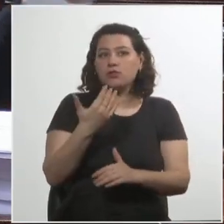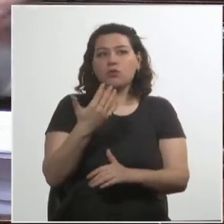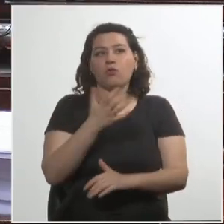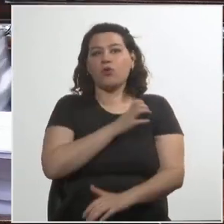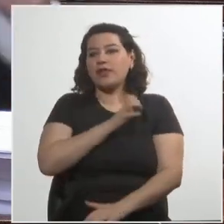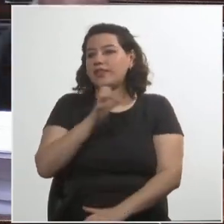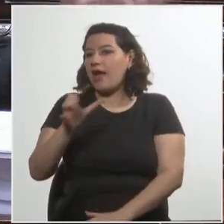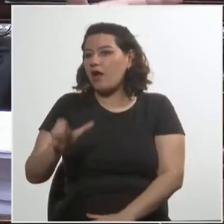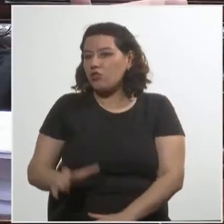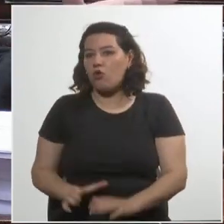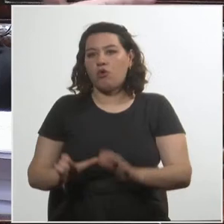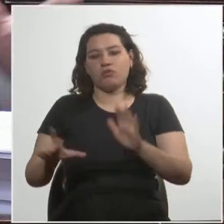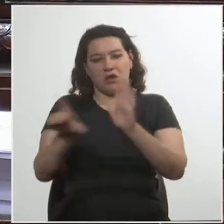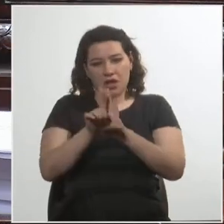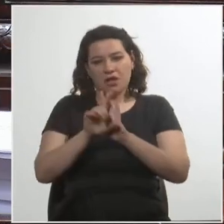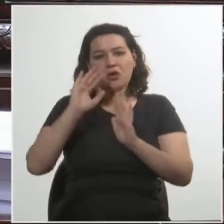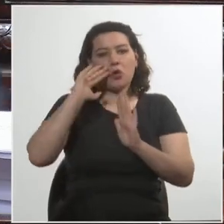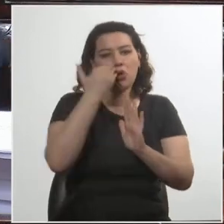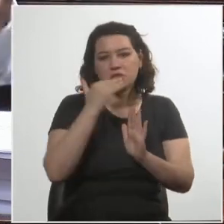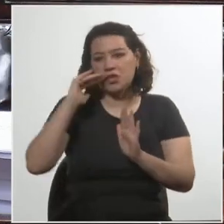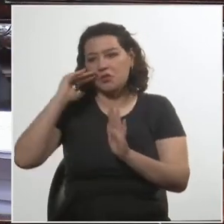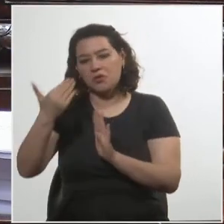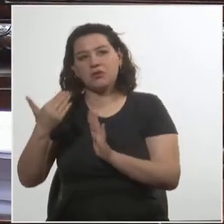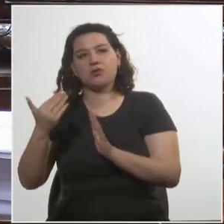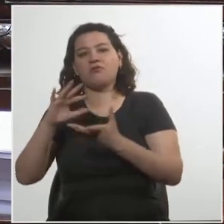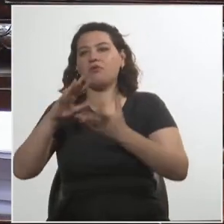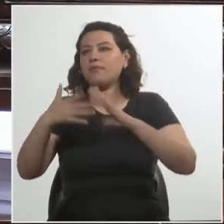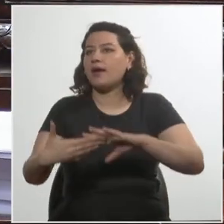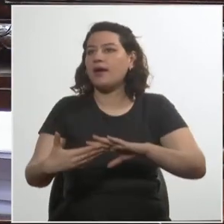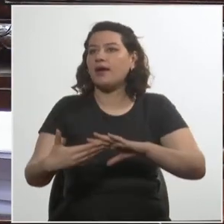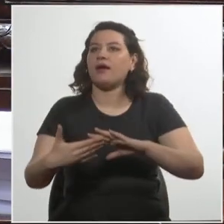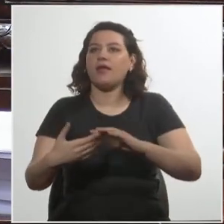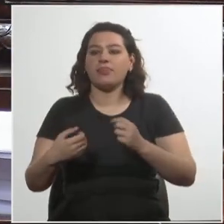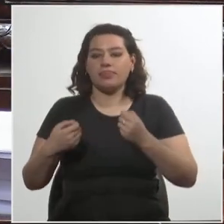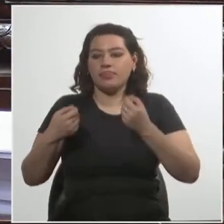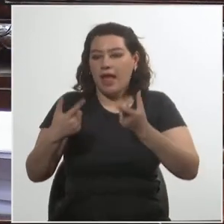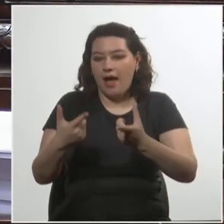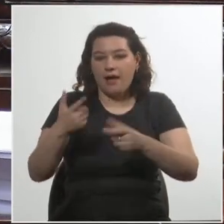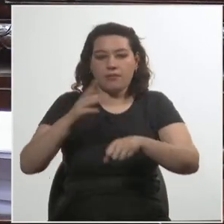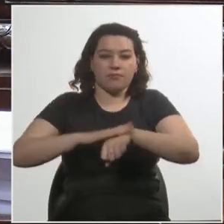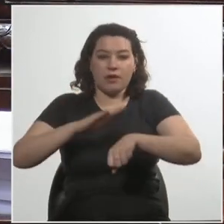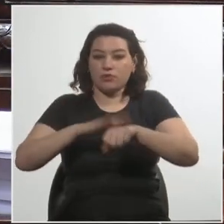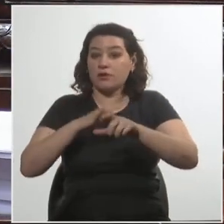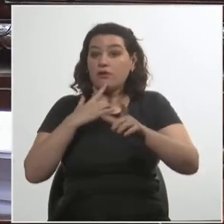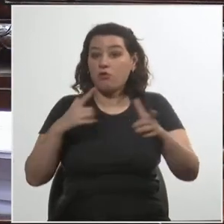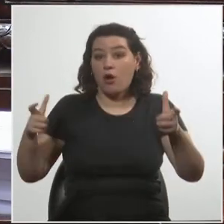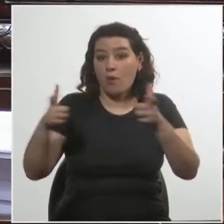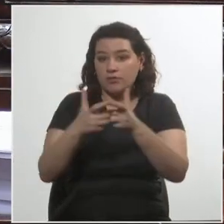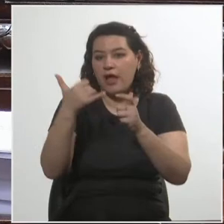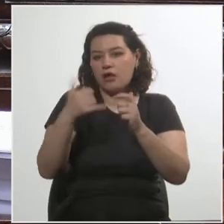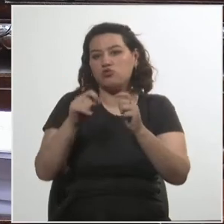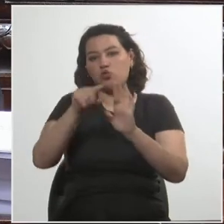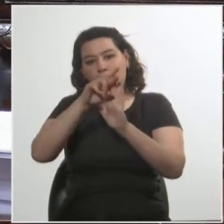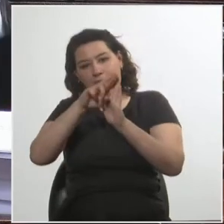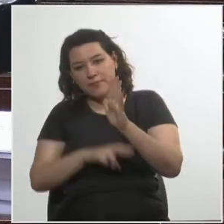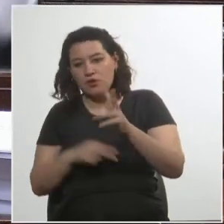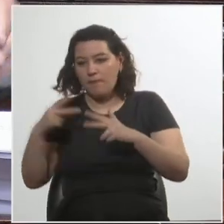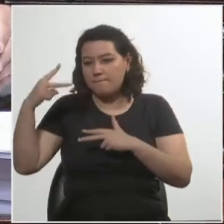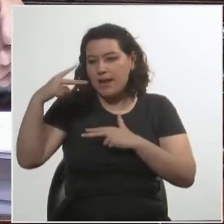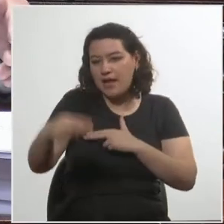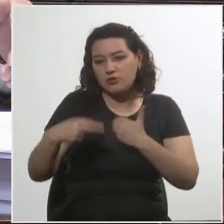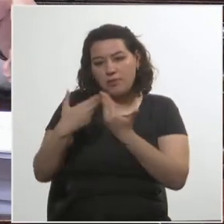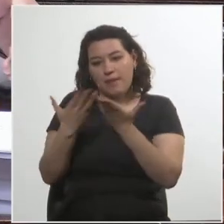en un estado de ley coloca esto en manos de una comisión que será reglamentada y que tiene un plazo para